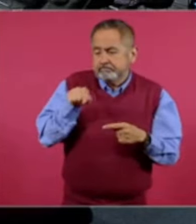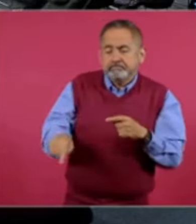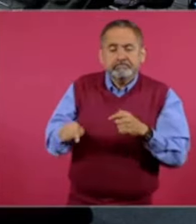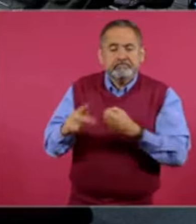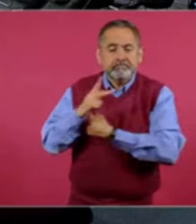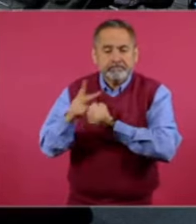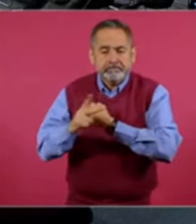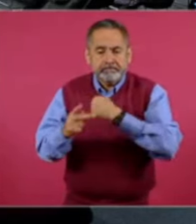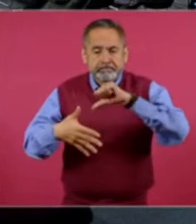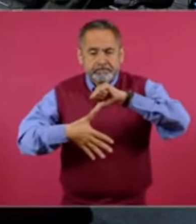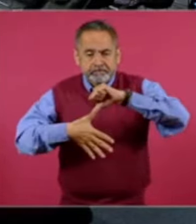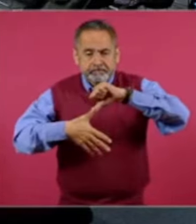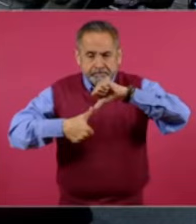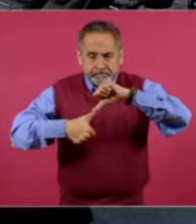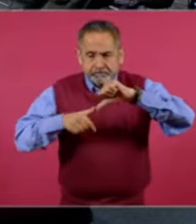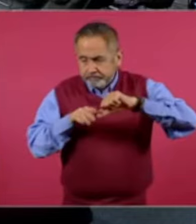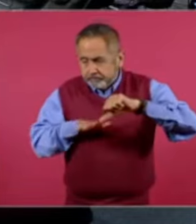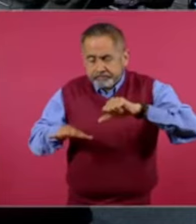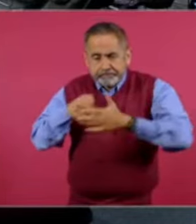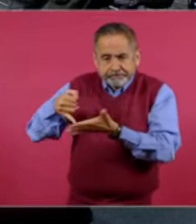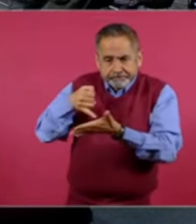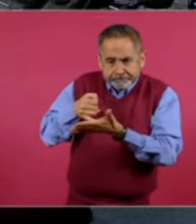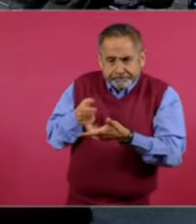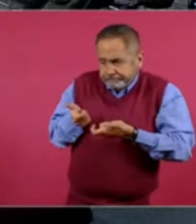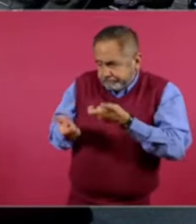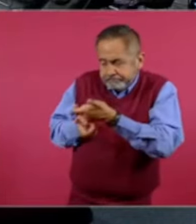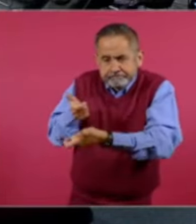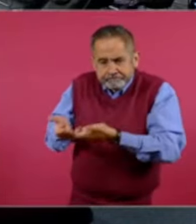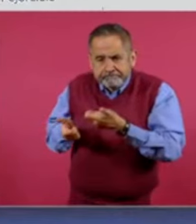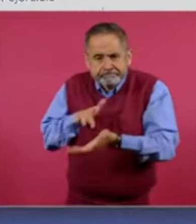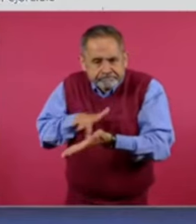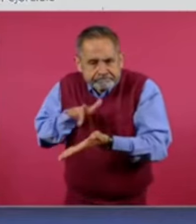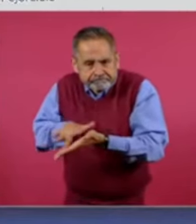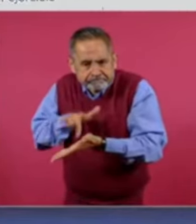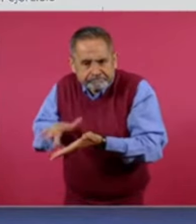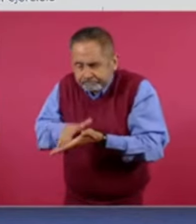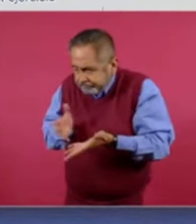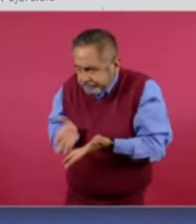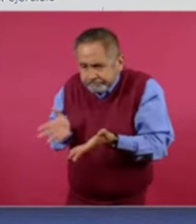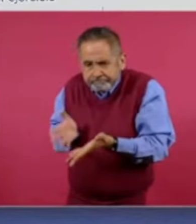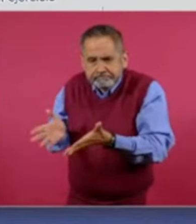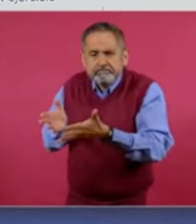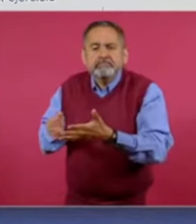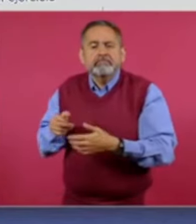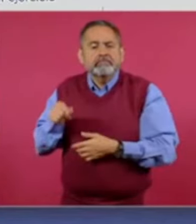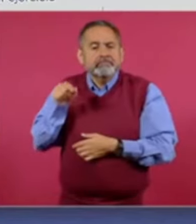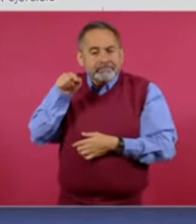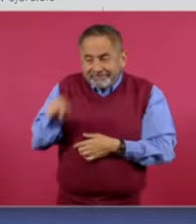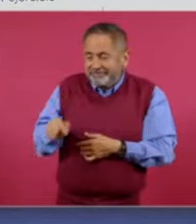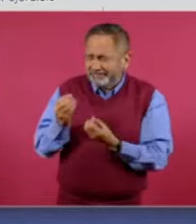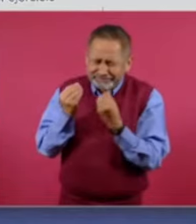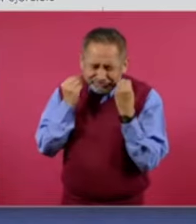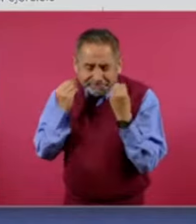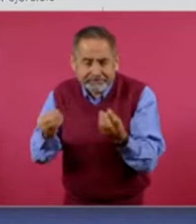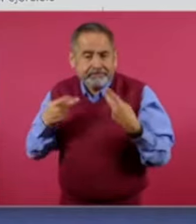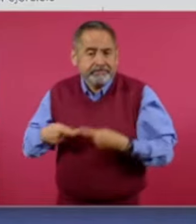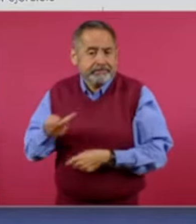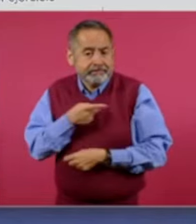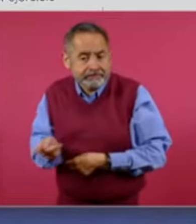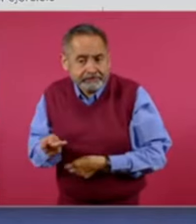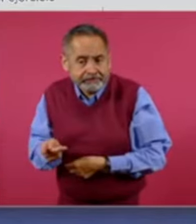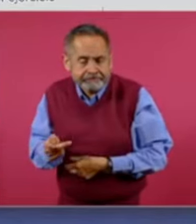de Centroamérica, del Caribe, donde hay más pobreza y por lo